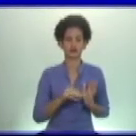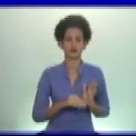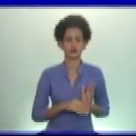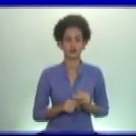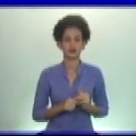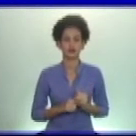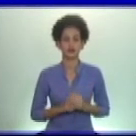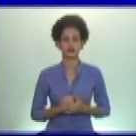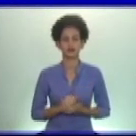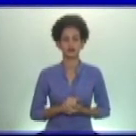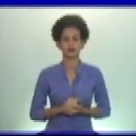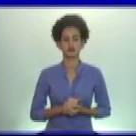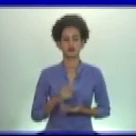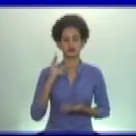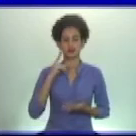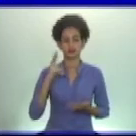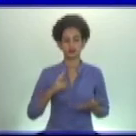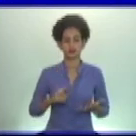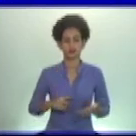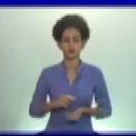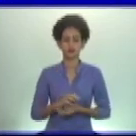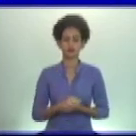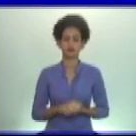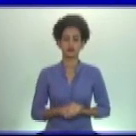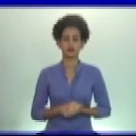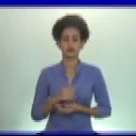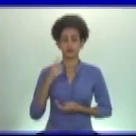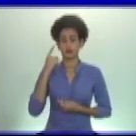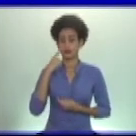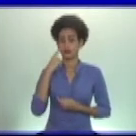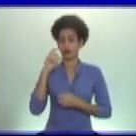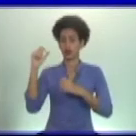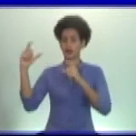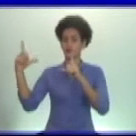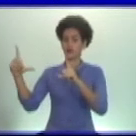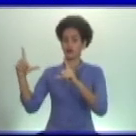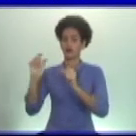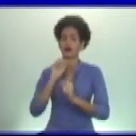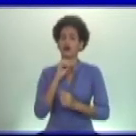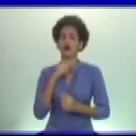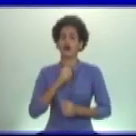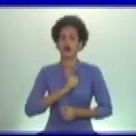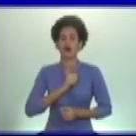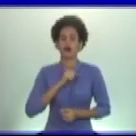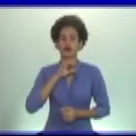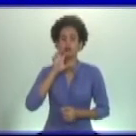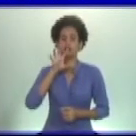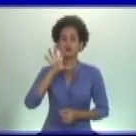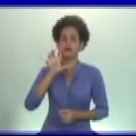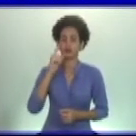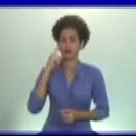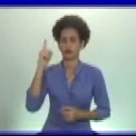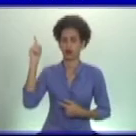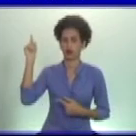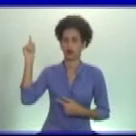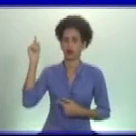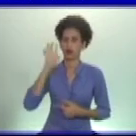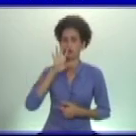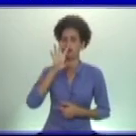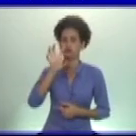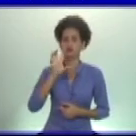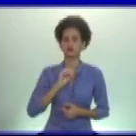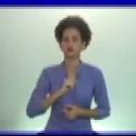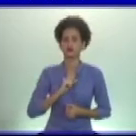difusión de un virus catarrario. Observen la imagen y recuerden todas las recomendaciones que en este caso nos dan para el caso de la COVID. Aquí